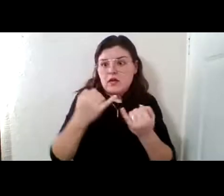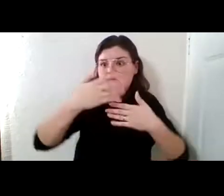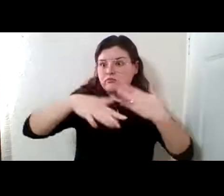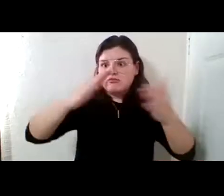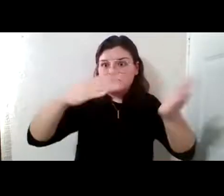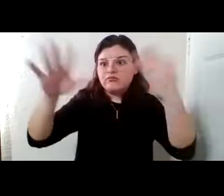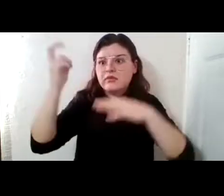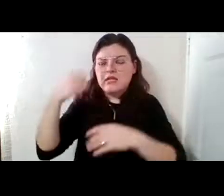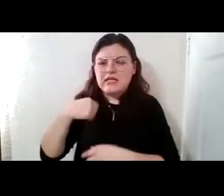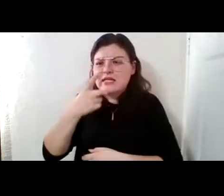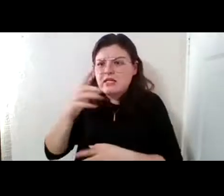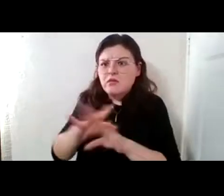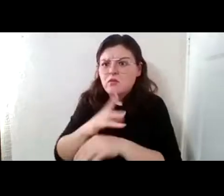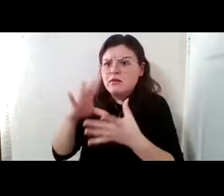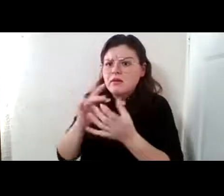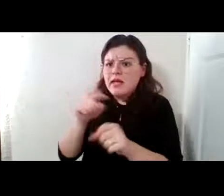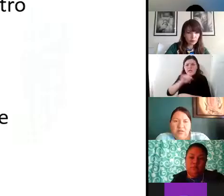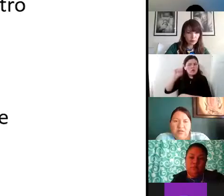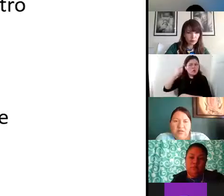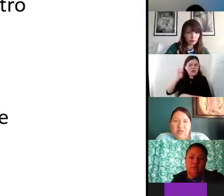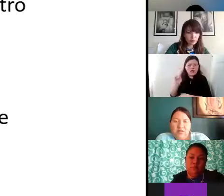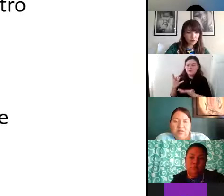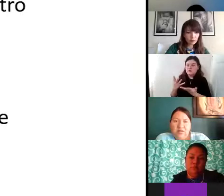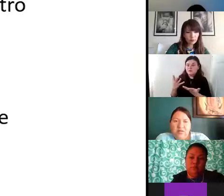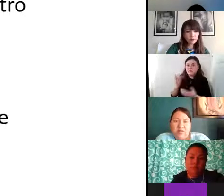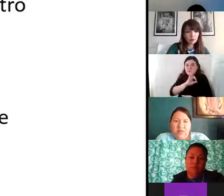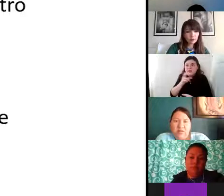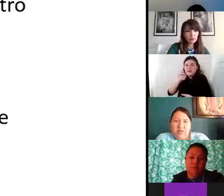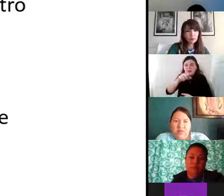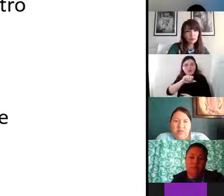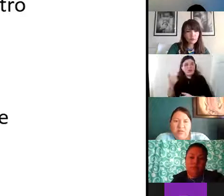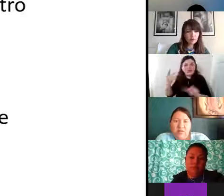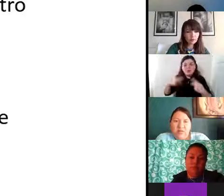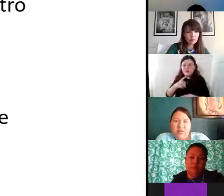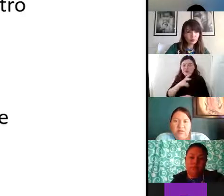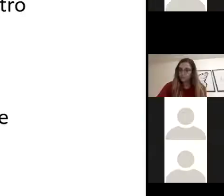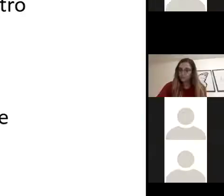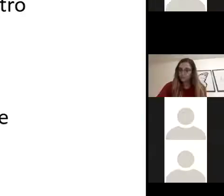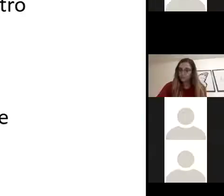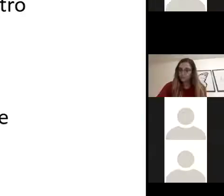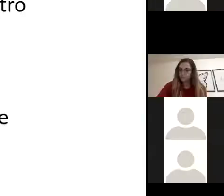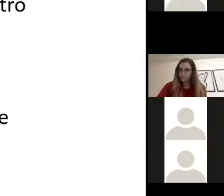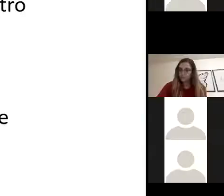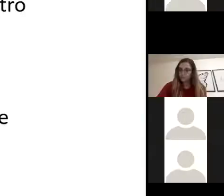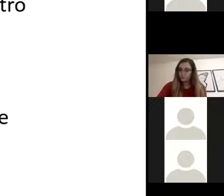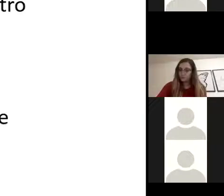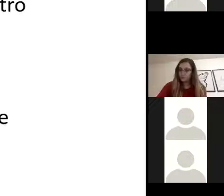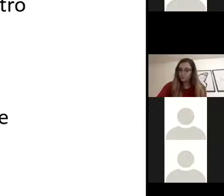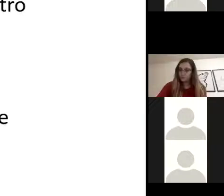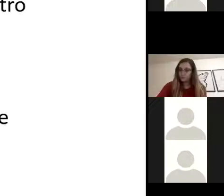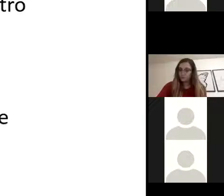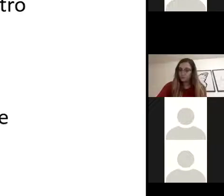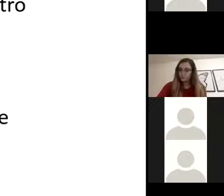enojada. Entonces, imagínense, ya estábamos hablando de otro personaje que a lo mejor ni teníamos en cuenta inicial, pero que fue